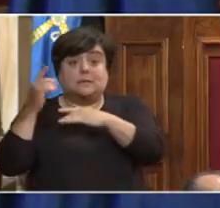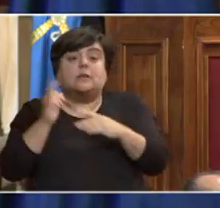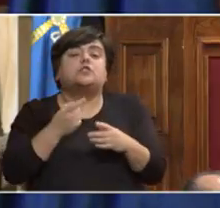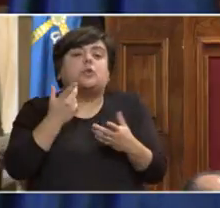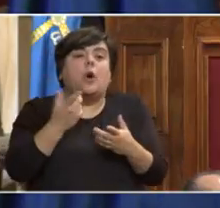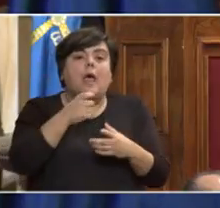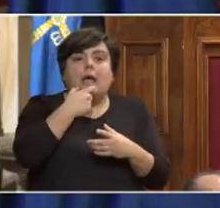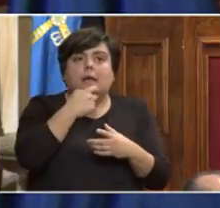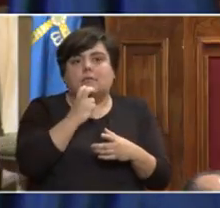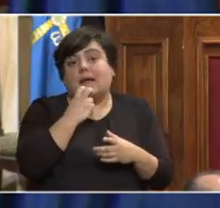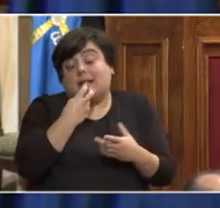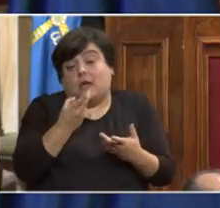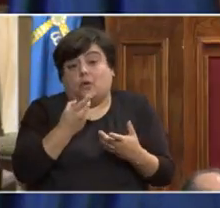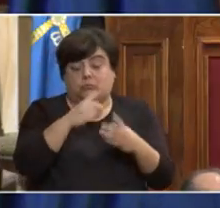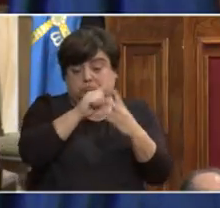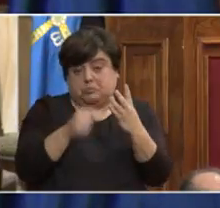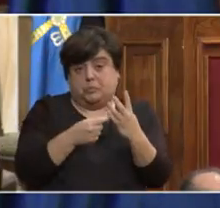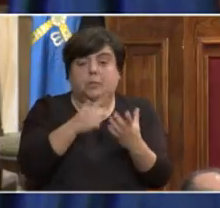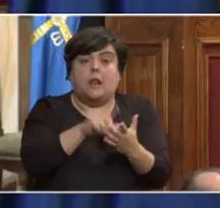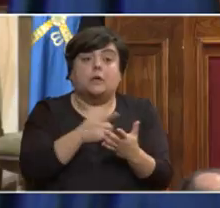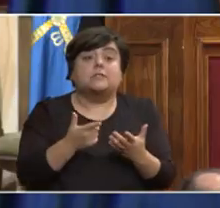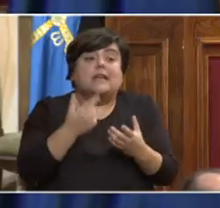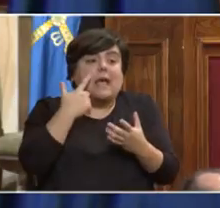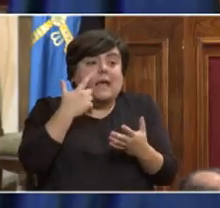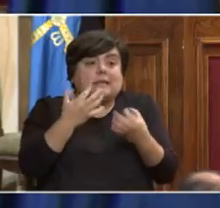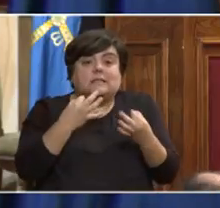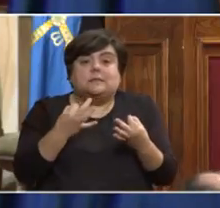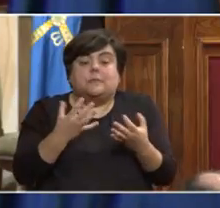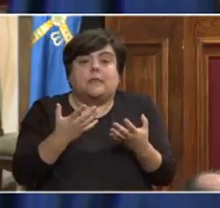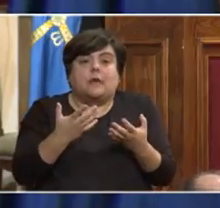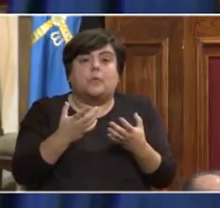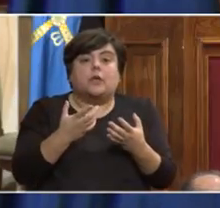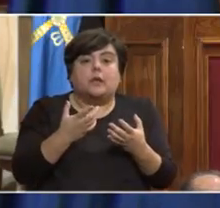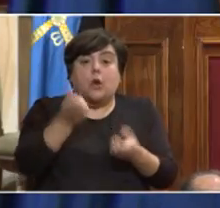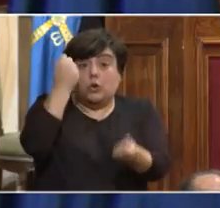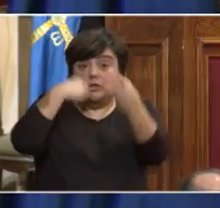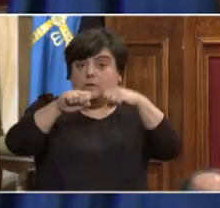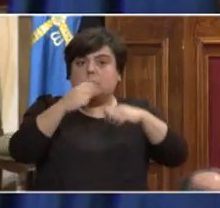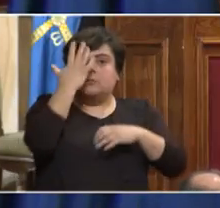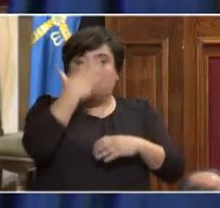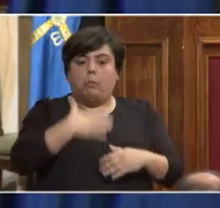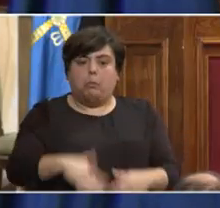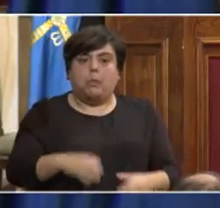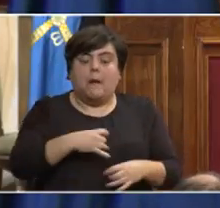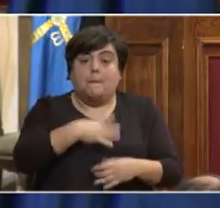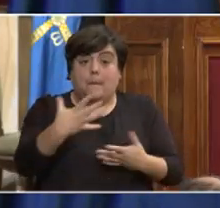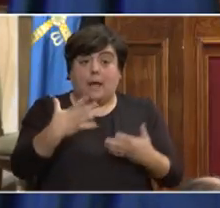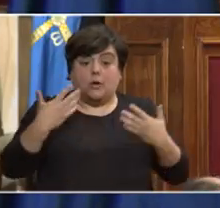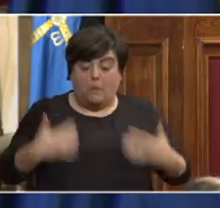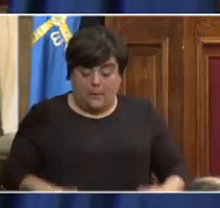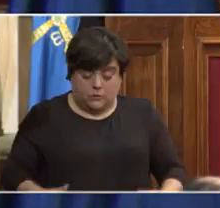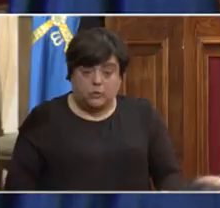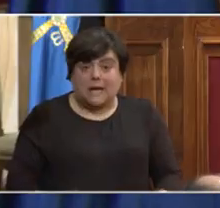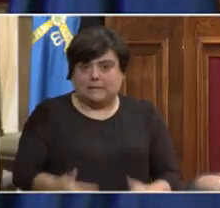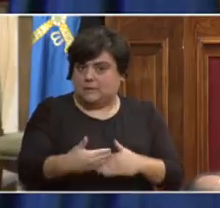dórico, jónico o corintio y que se caracterizaba porque los actores iban completamente pintados de blanco, vestían túnicas hasta los